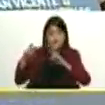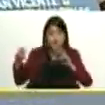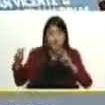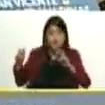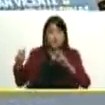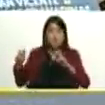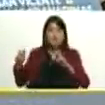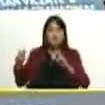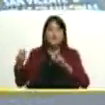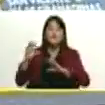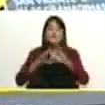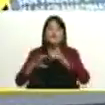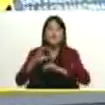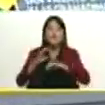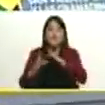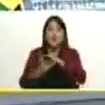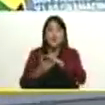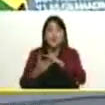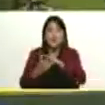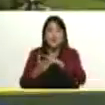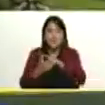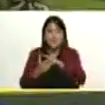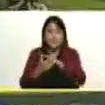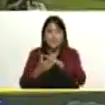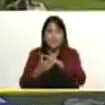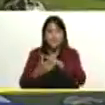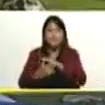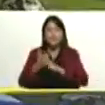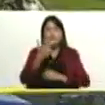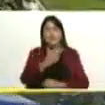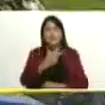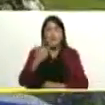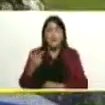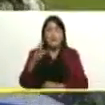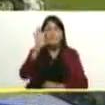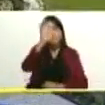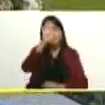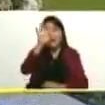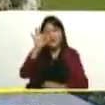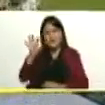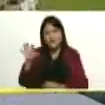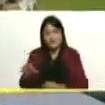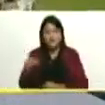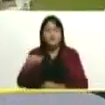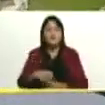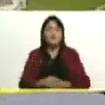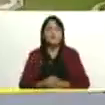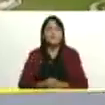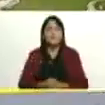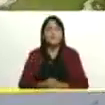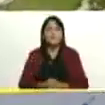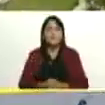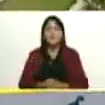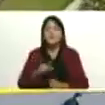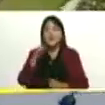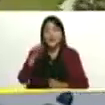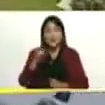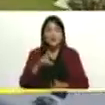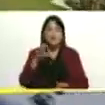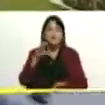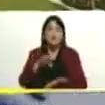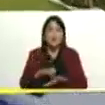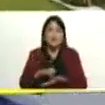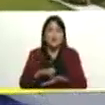aplicadas de ciencia y tecnología para nuestros 33 países, para nuestros pueblos. Un centro.